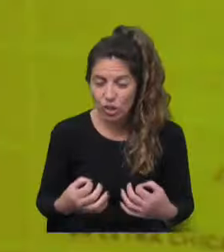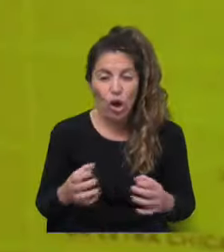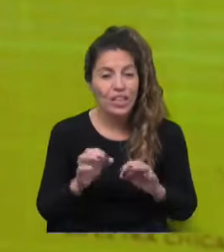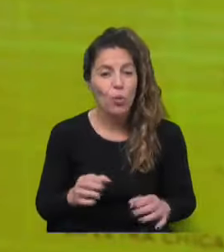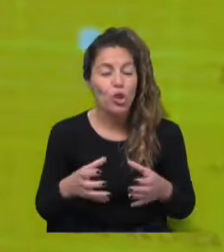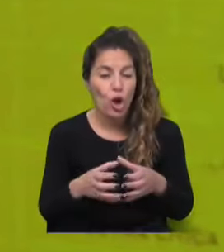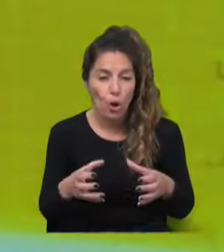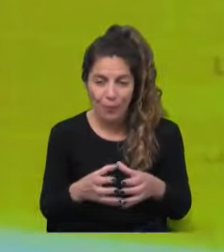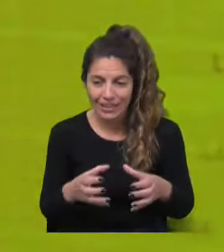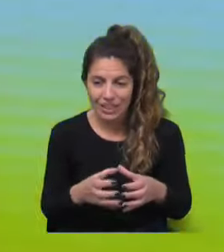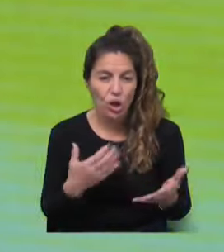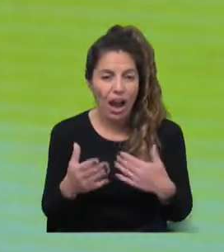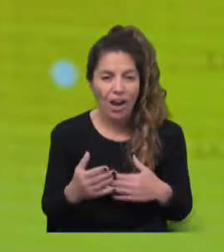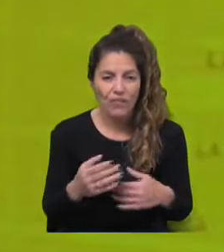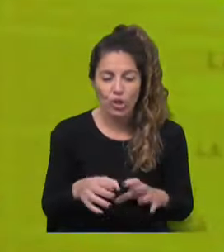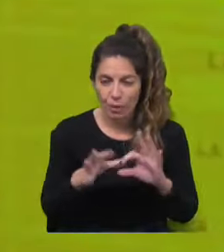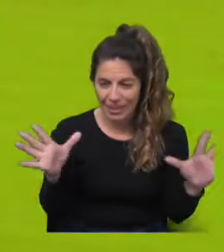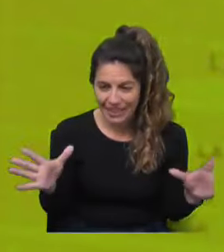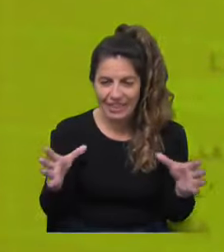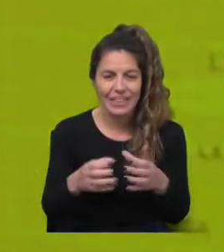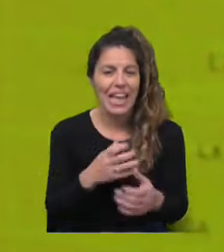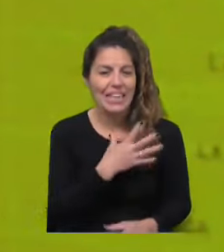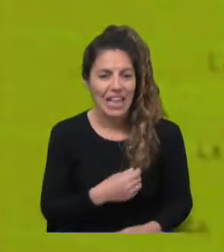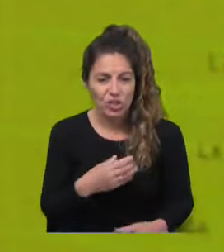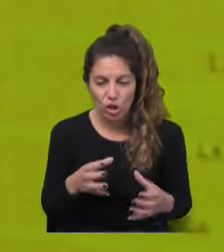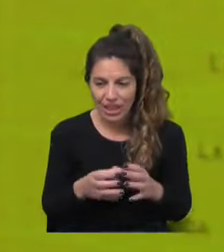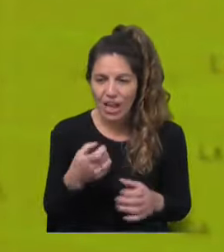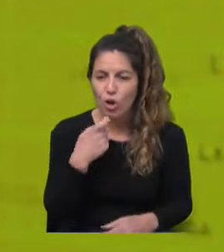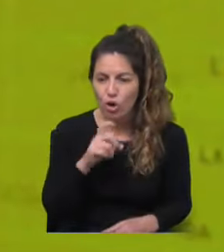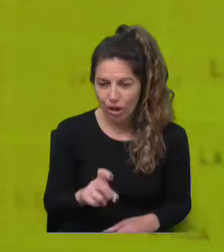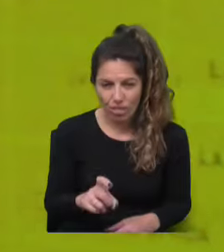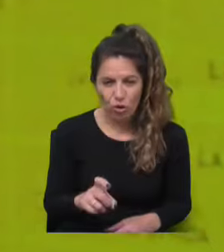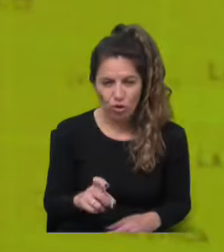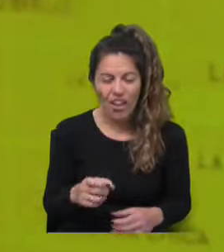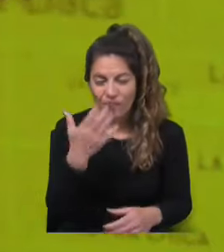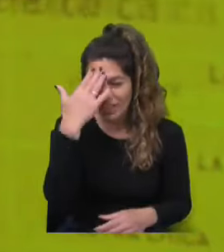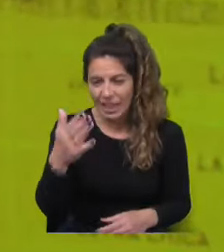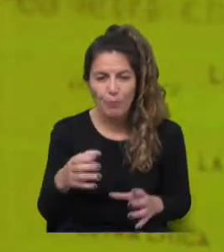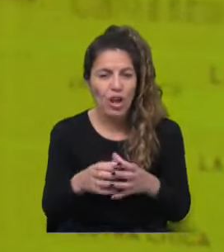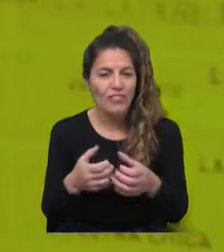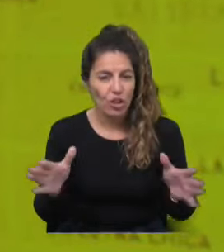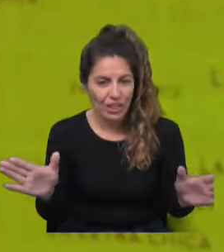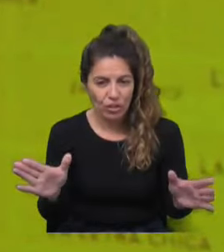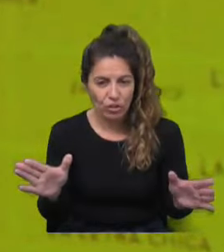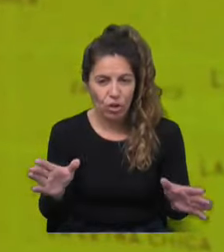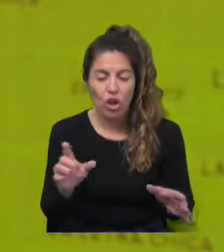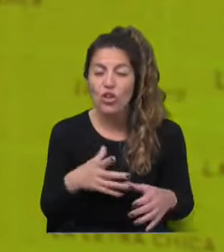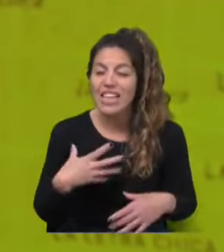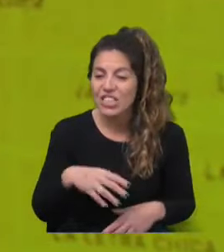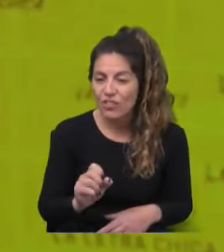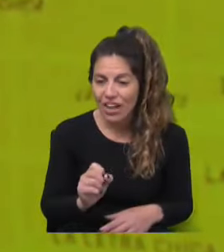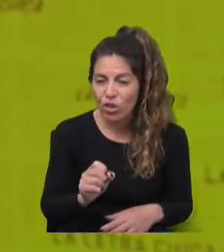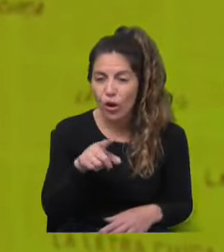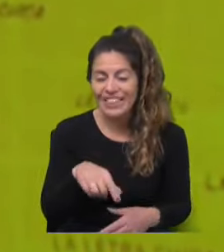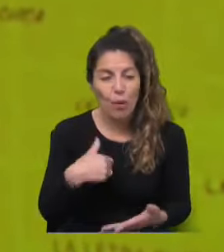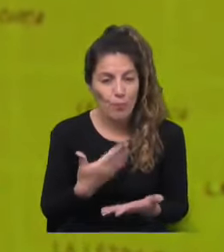los partidos, hablo del Partido Independiente, Partido Nacional, Partido Colorado, Frente Amplio y Cabildo Abierto, nos han llevado